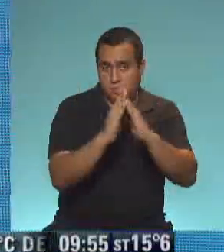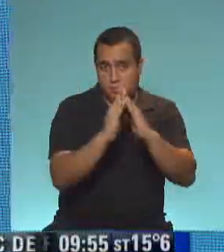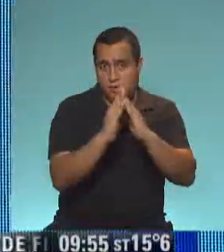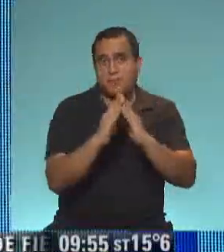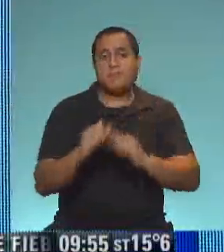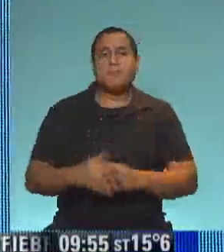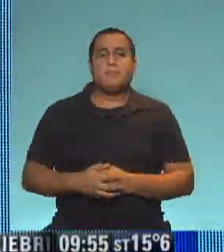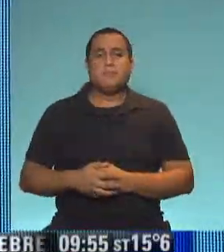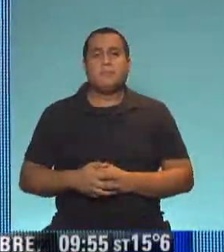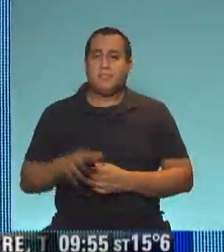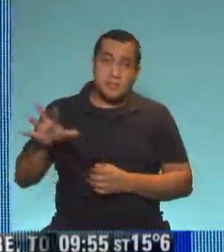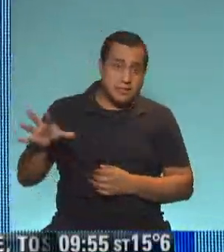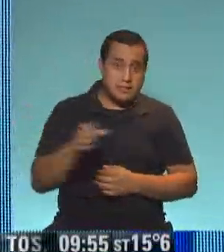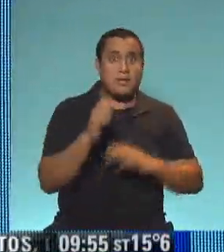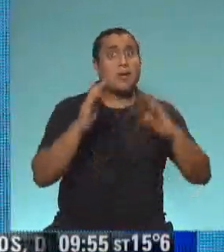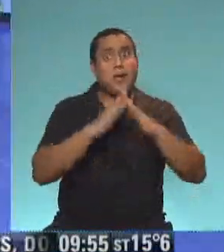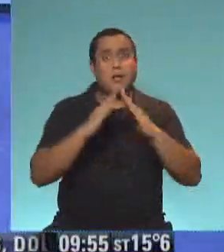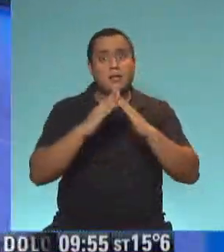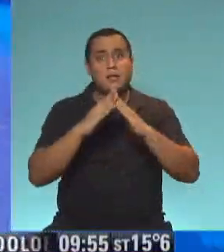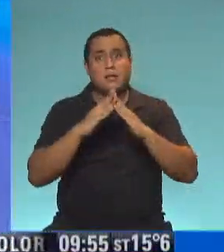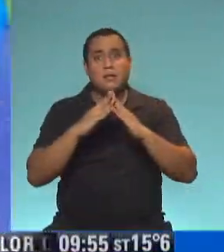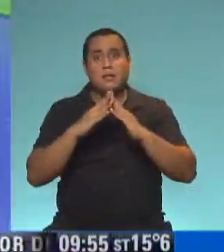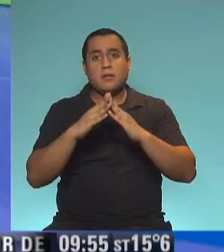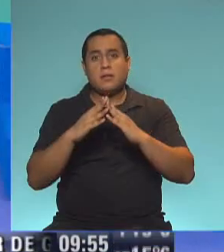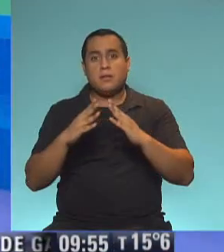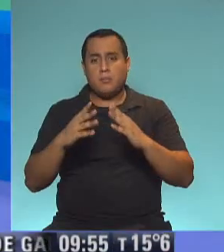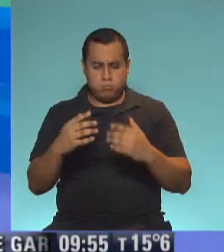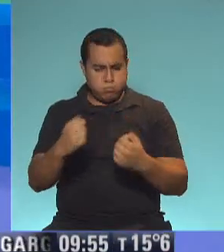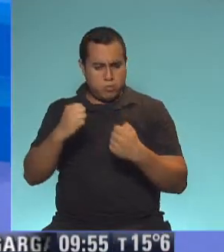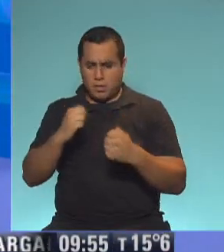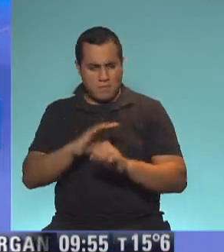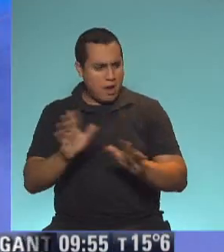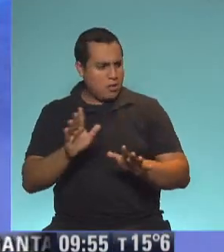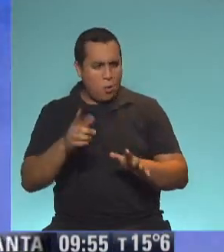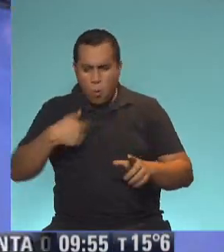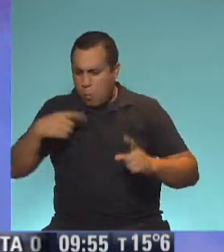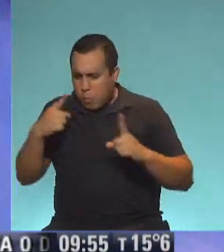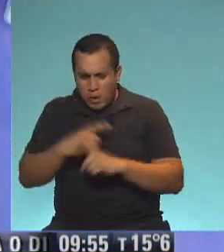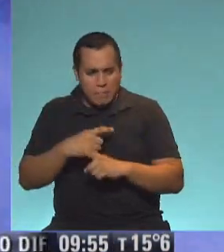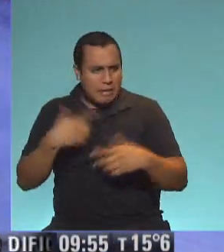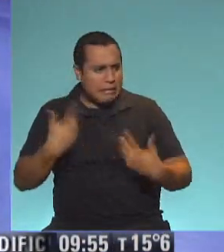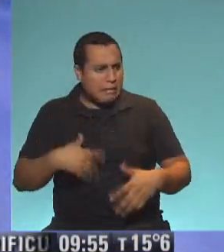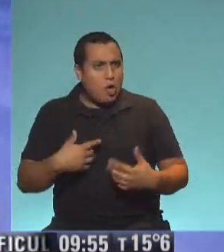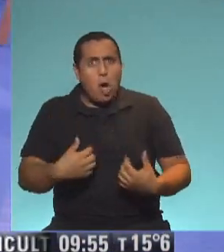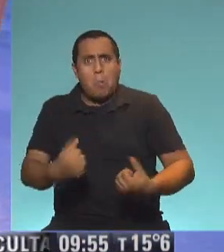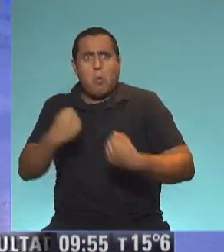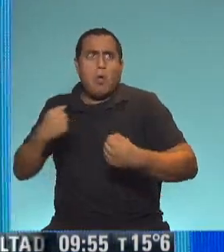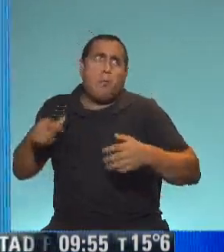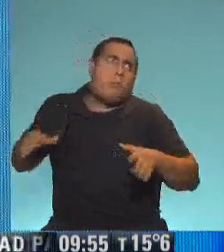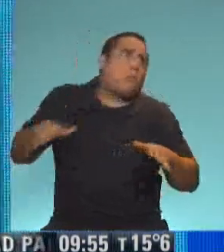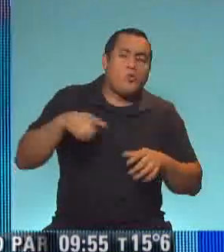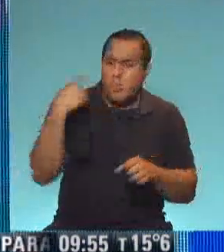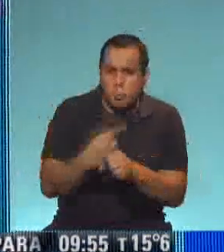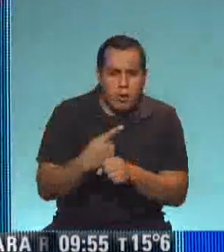casa! ¡Te llevaré volando! ¡No lo puedo creer! ¡Se me acabaron los superpoderes! ¡Estoy en problemas! ¡Los superpoderes se me han acabado!